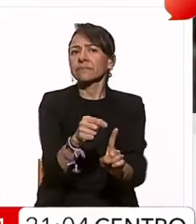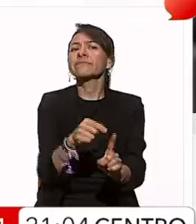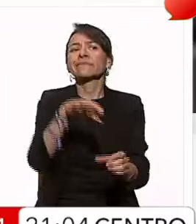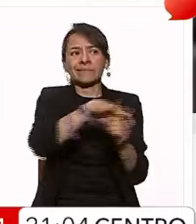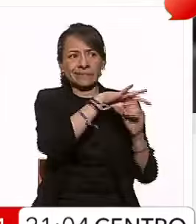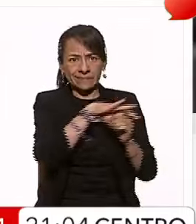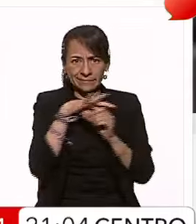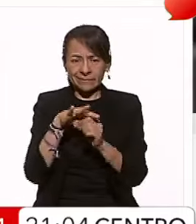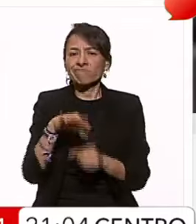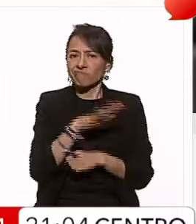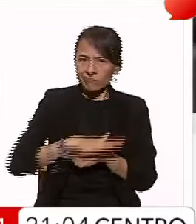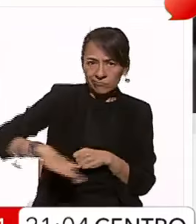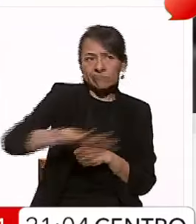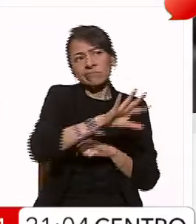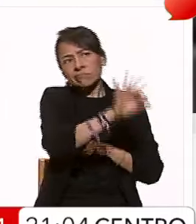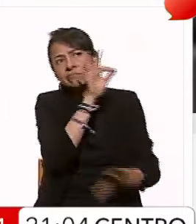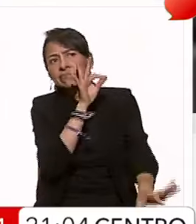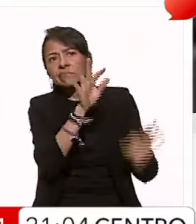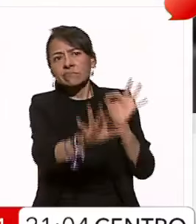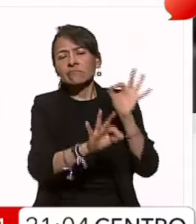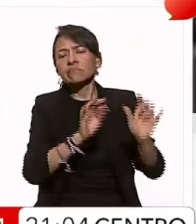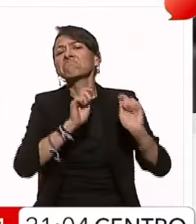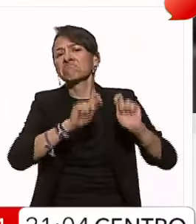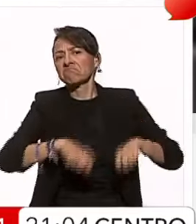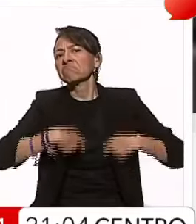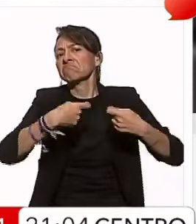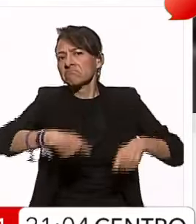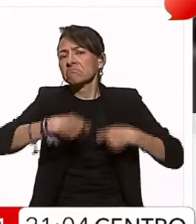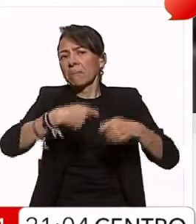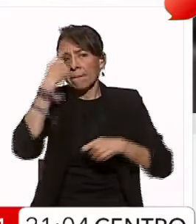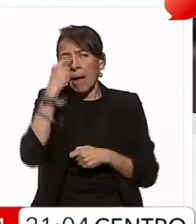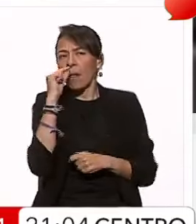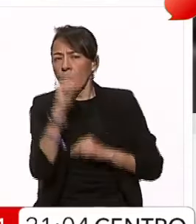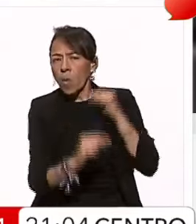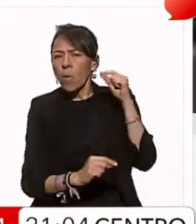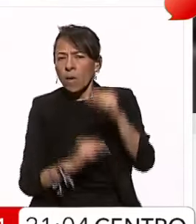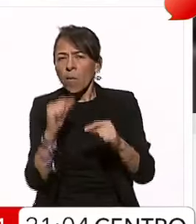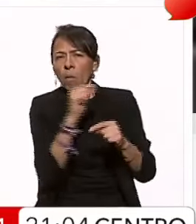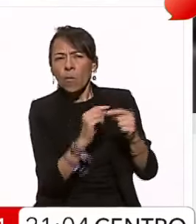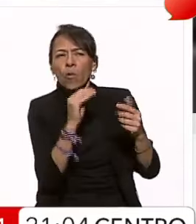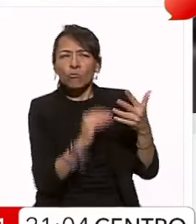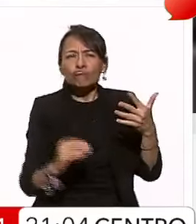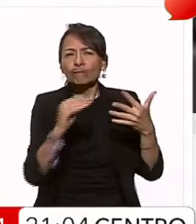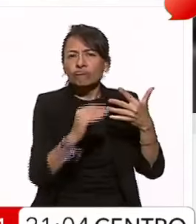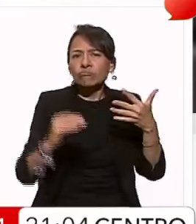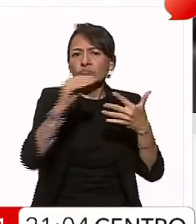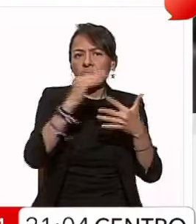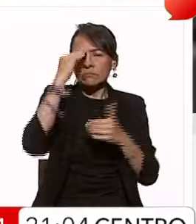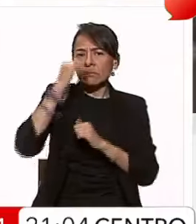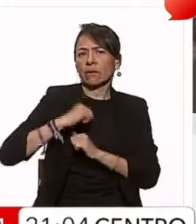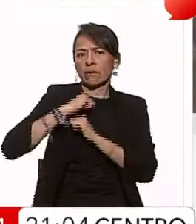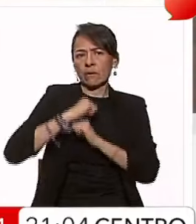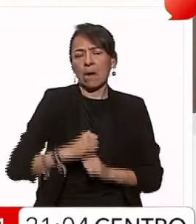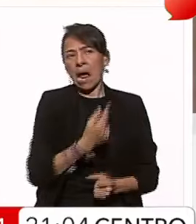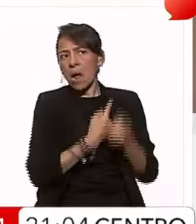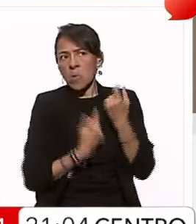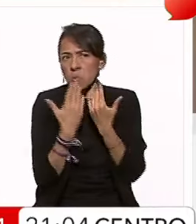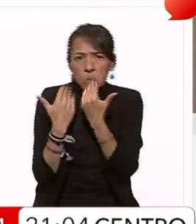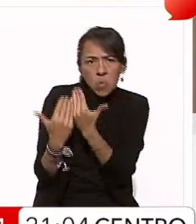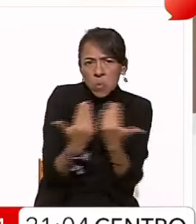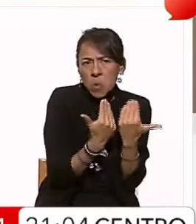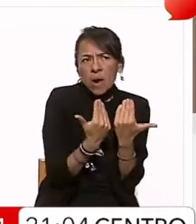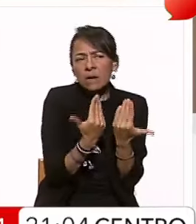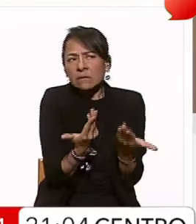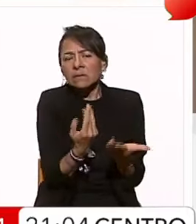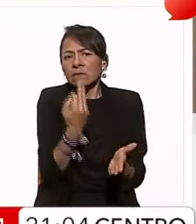populares sucesivas para ir cubriendo en forma escalonada aquellos cargos que queden vacantes por distintos